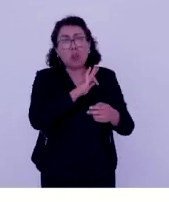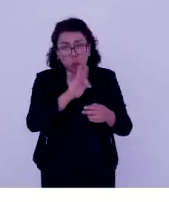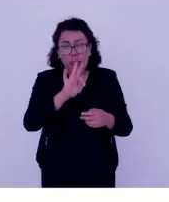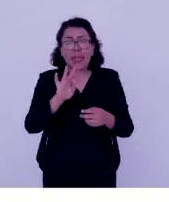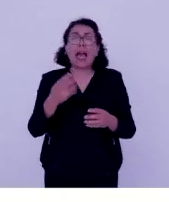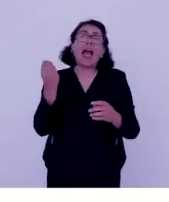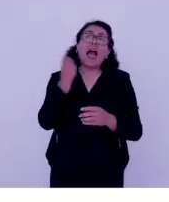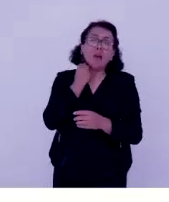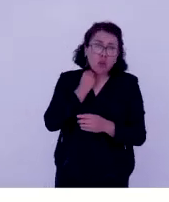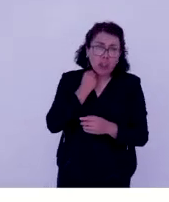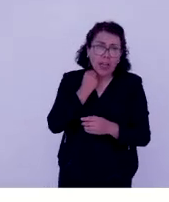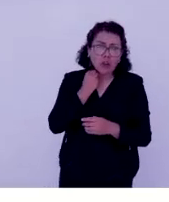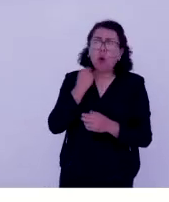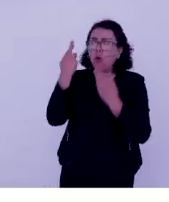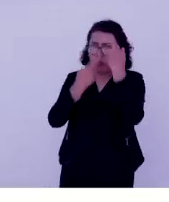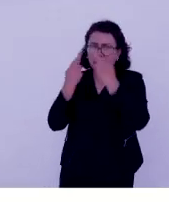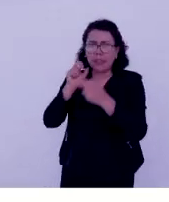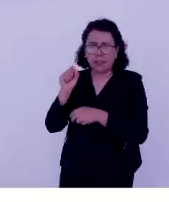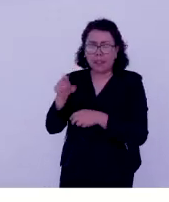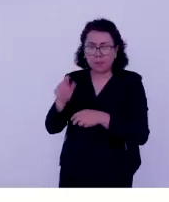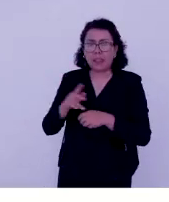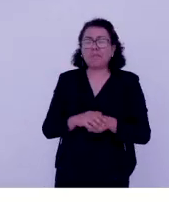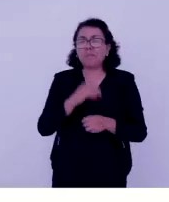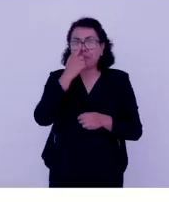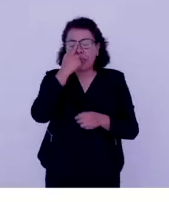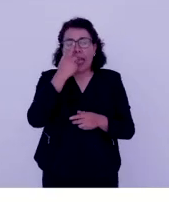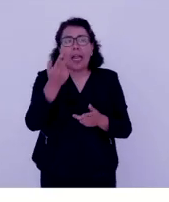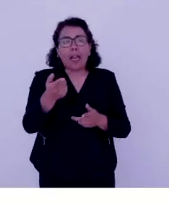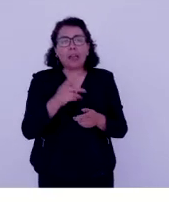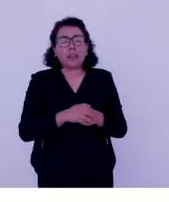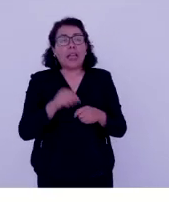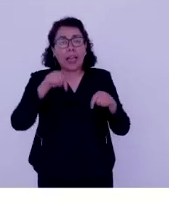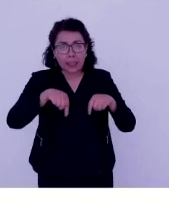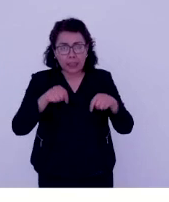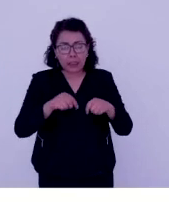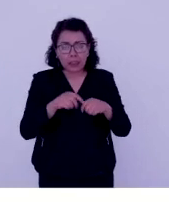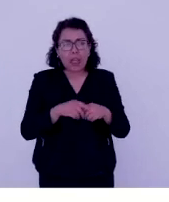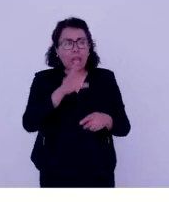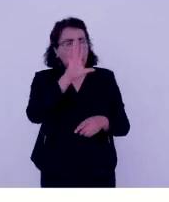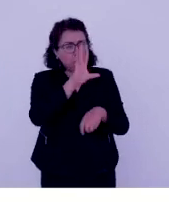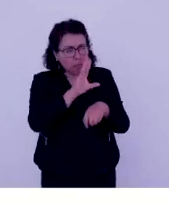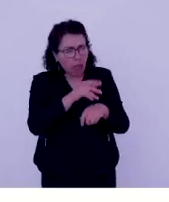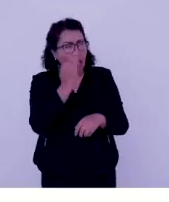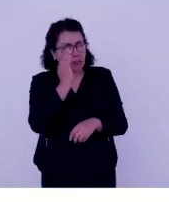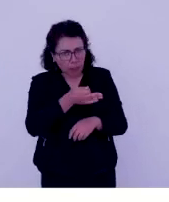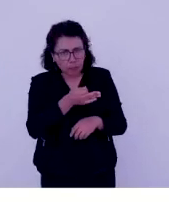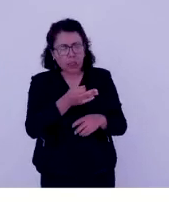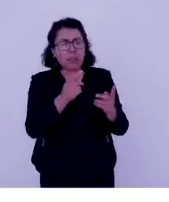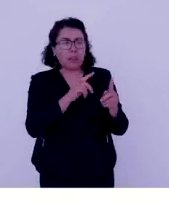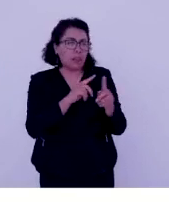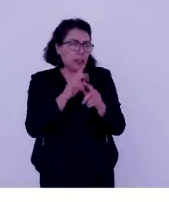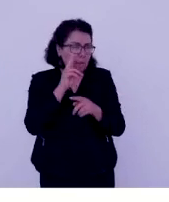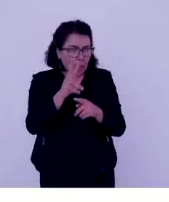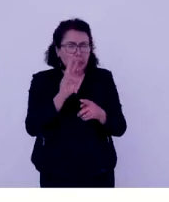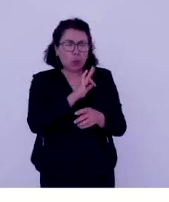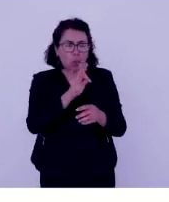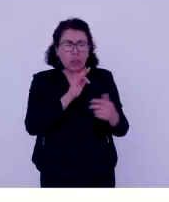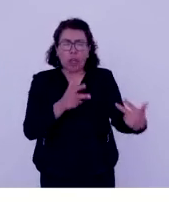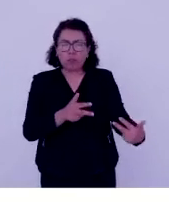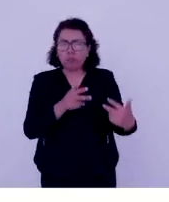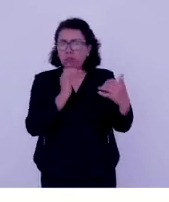del caso el acuerdo emitido por el consejo de la judicatura que autoriza y emplea el catálogo de promociones que pueden presentarse vía